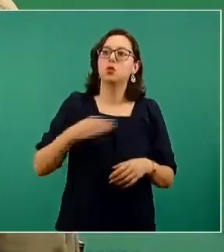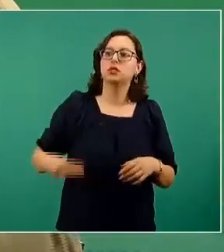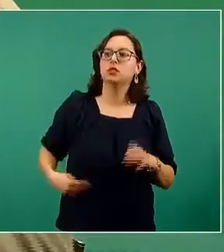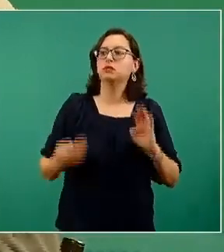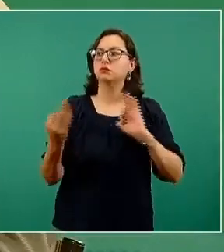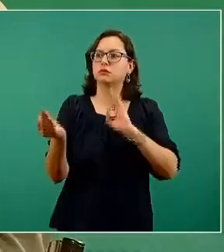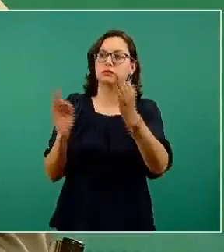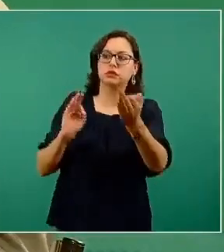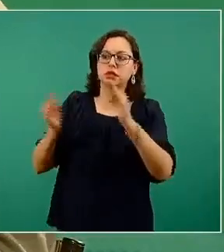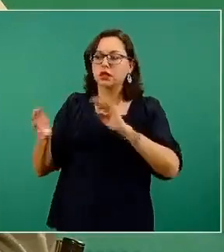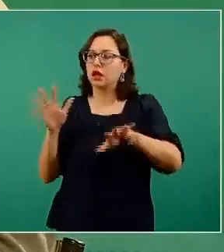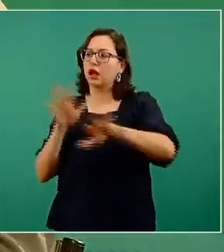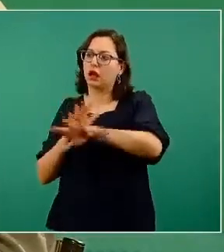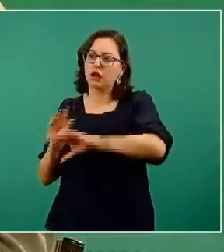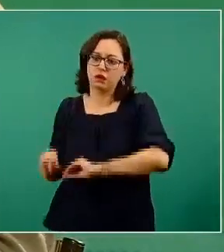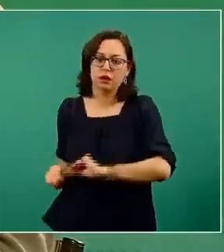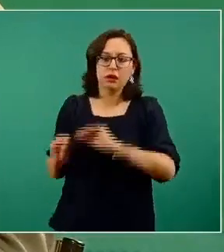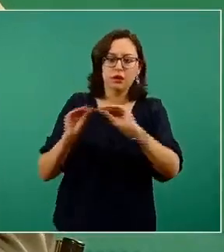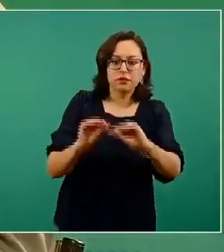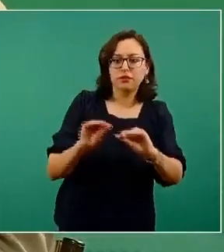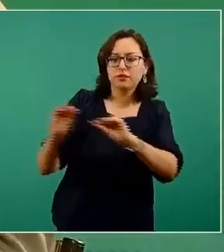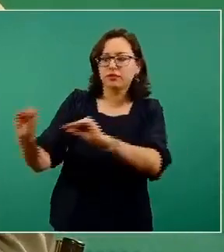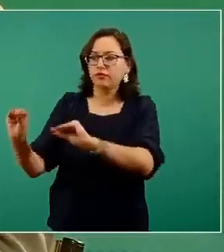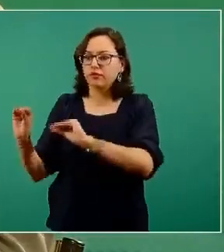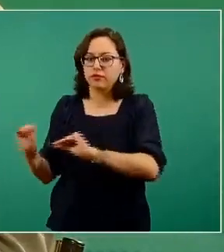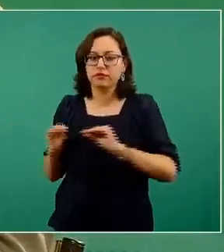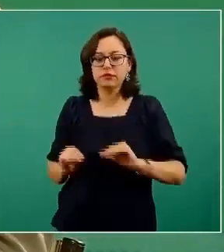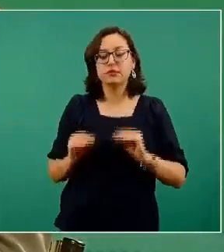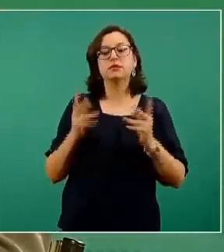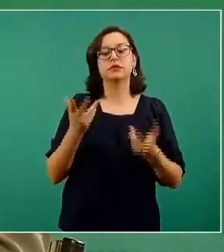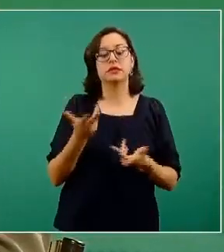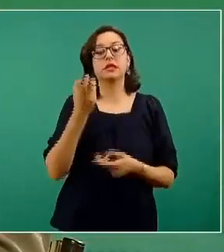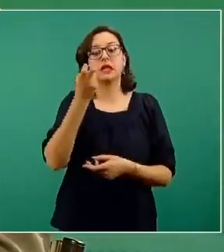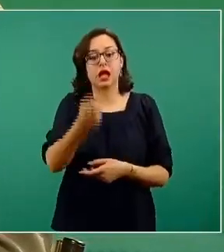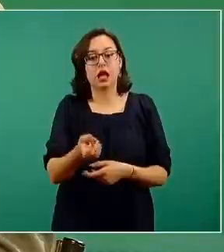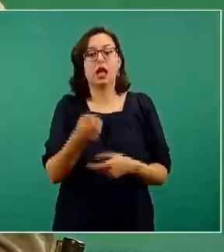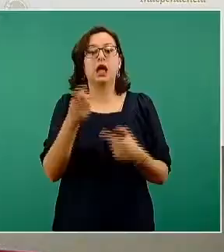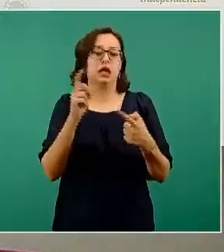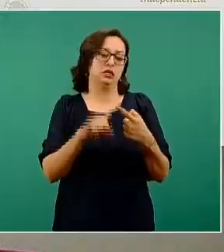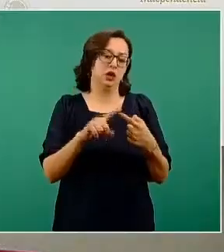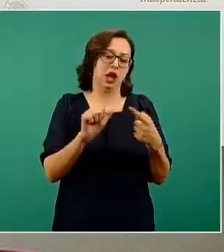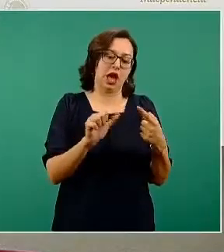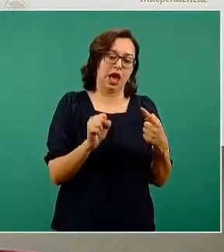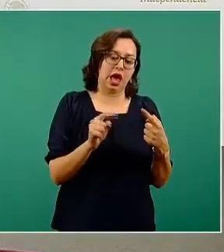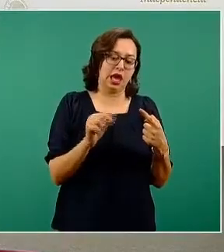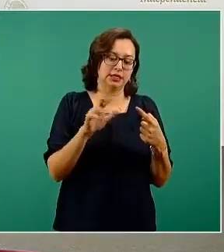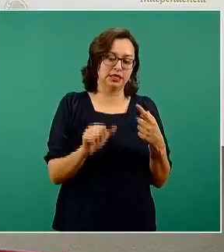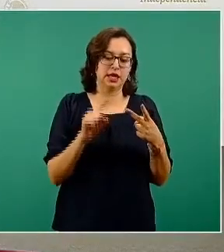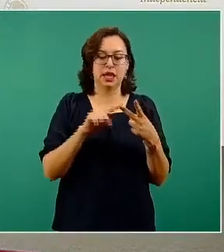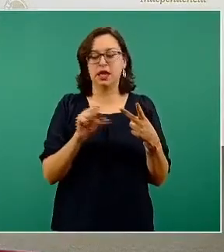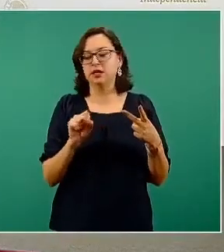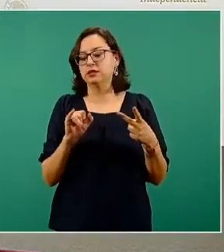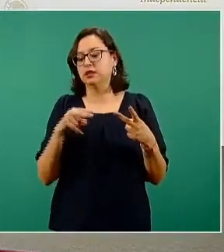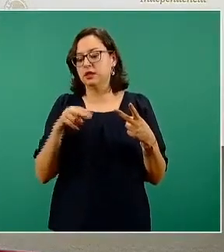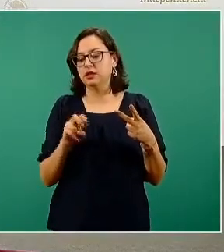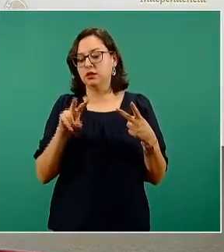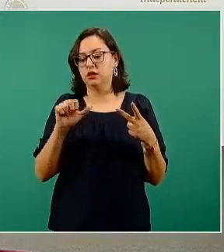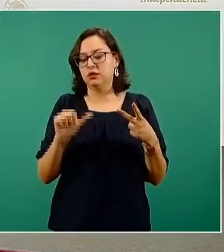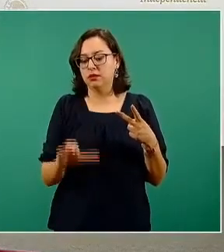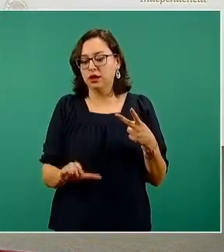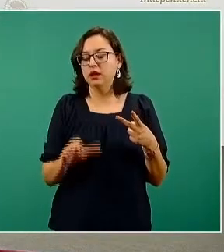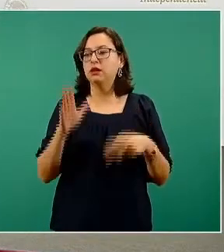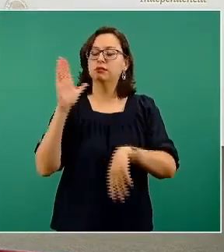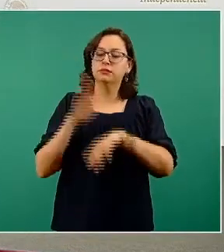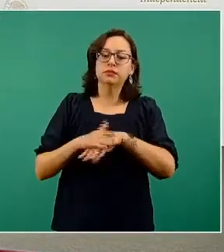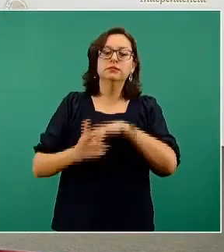muy poco a poco. Por esta vacunación con AstraZeneca en comunidades rurales, ahora con Sinovac, es más lenta. No vamos a poder llegar a los